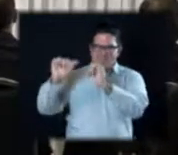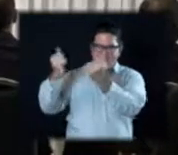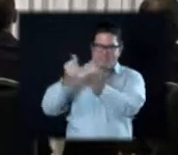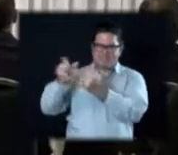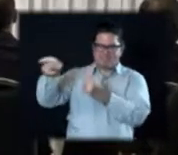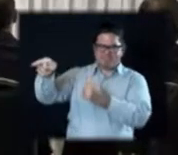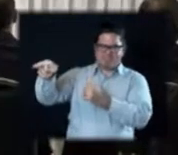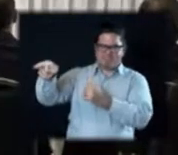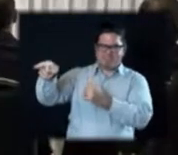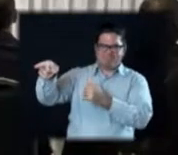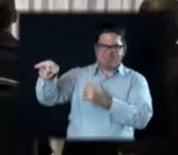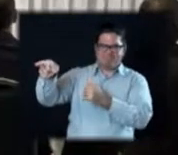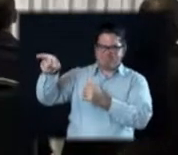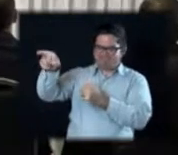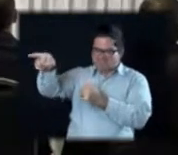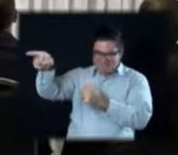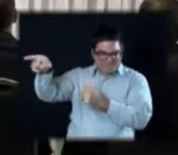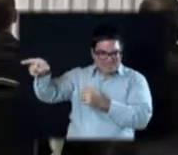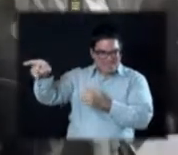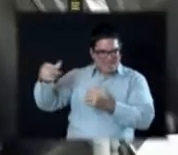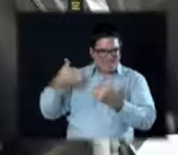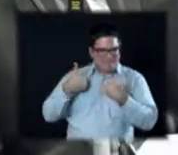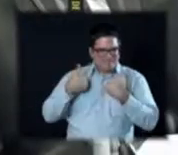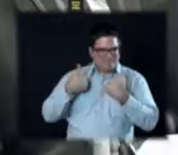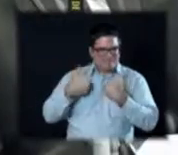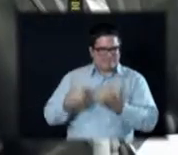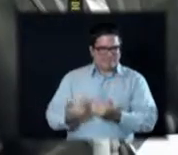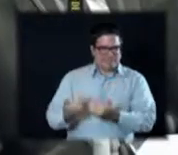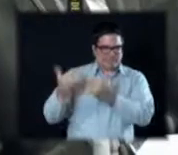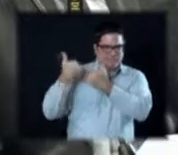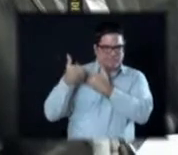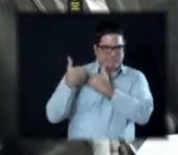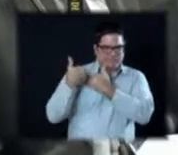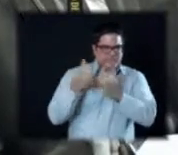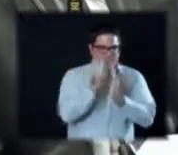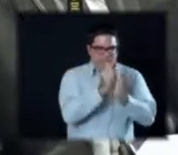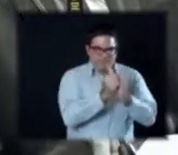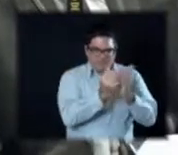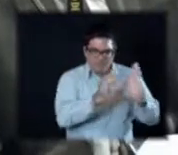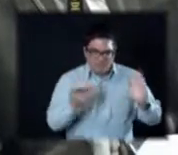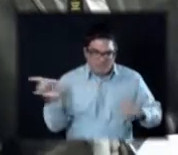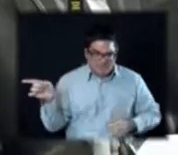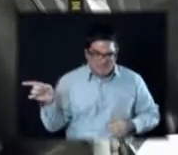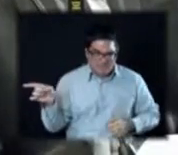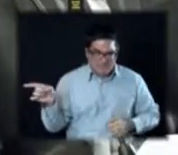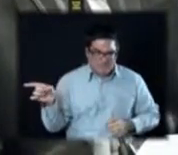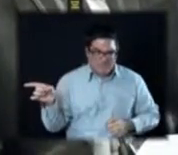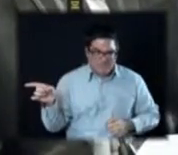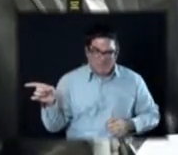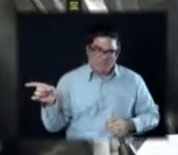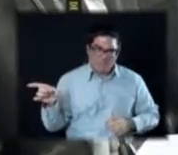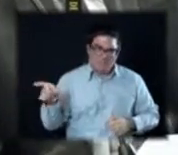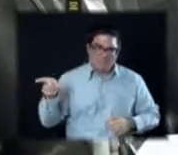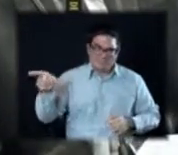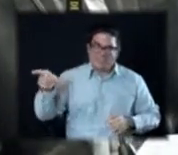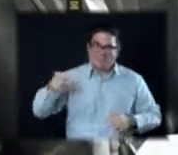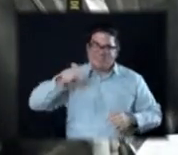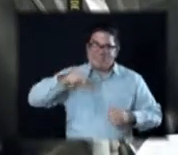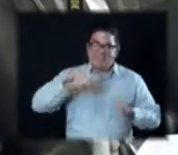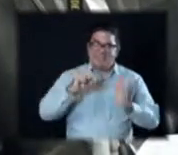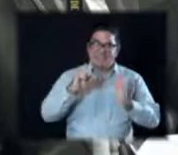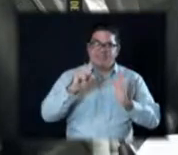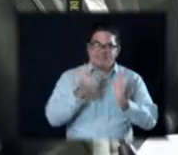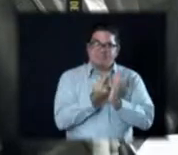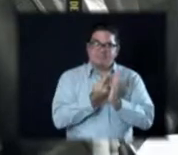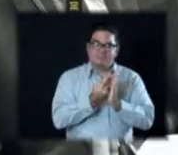tiene el potencial de poder abrir las cuentas. Tienen que hacer una petición al Departamento del Tesoro ellos tienen que buscar